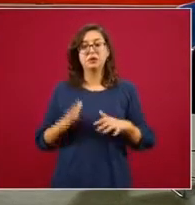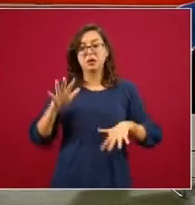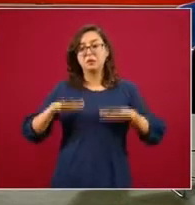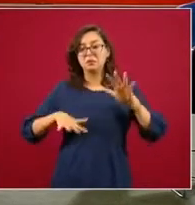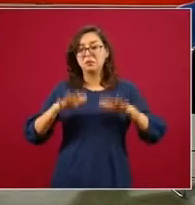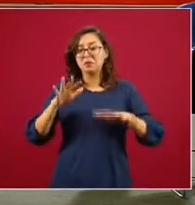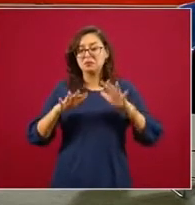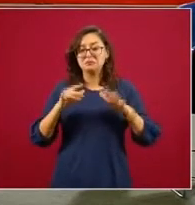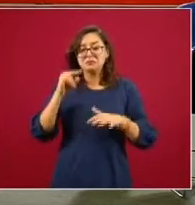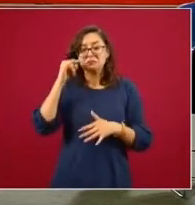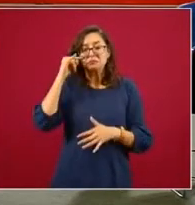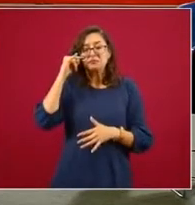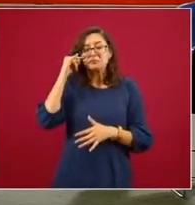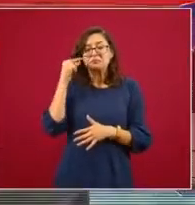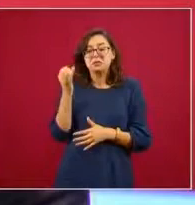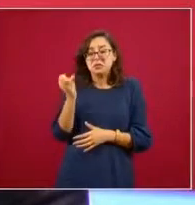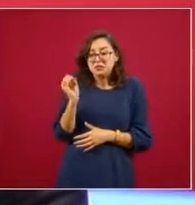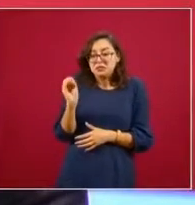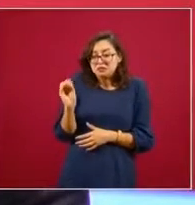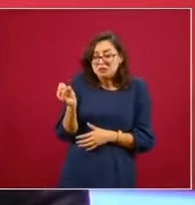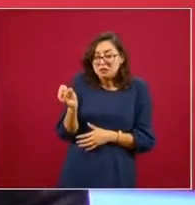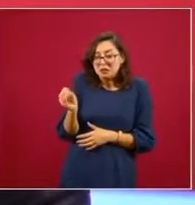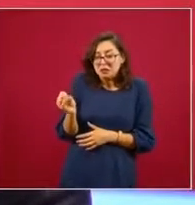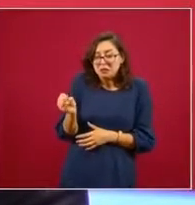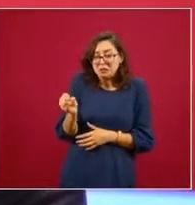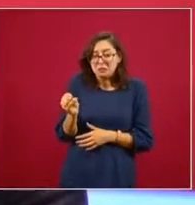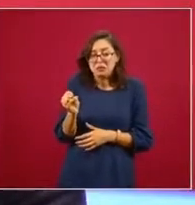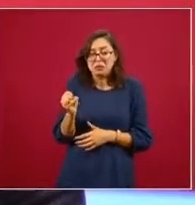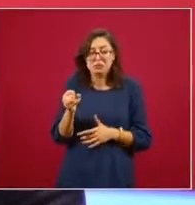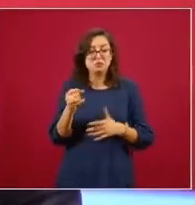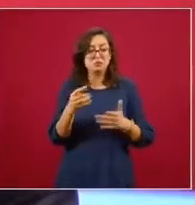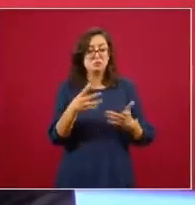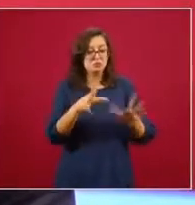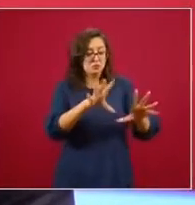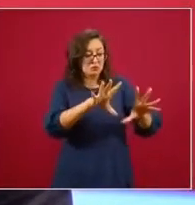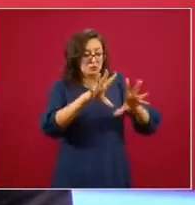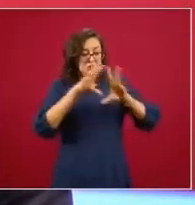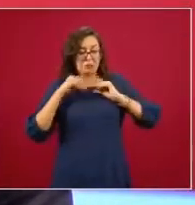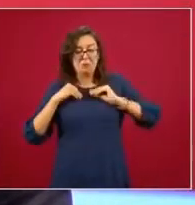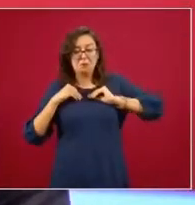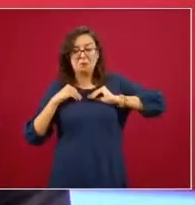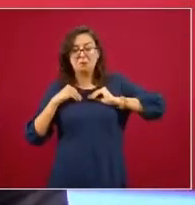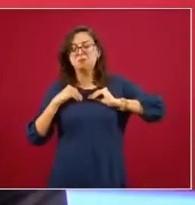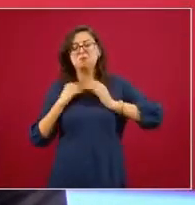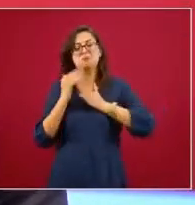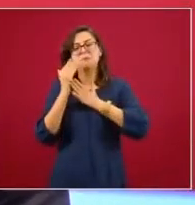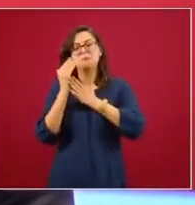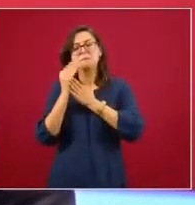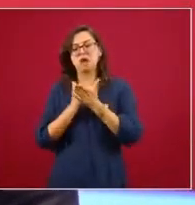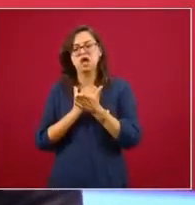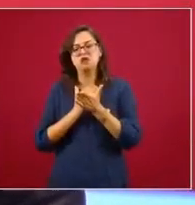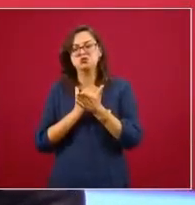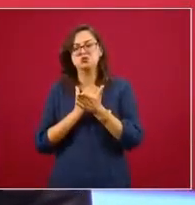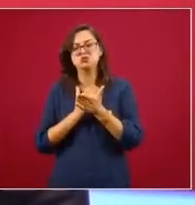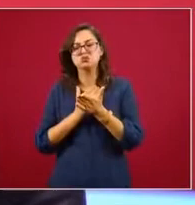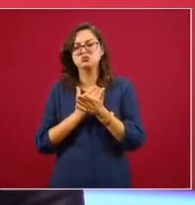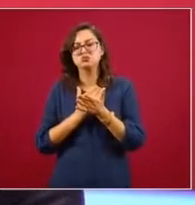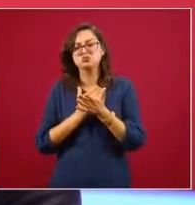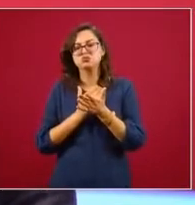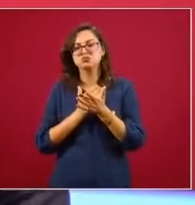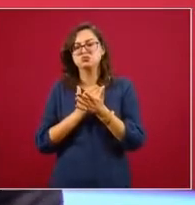microscópicas mucho más pequeñas, podría llegar a segmentos más bajos del tracto respiratorio, los